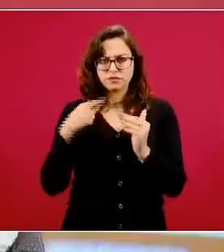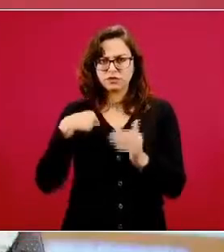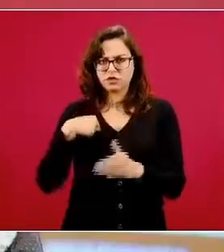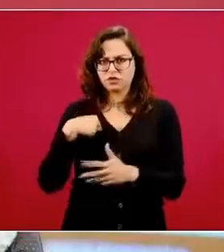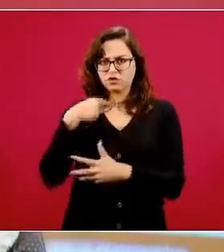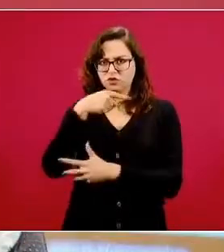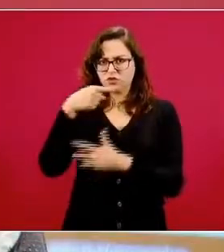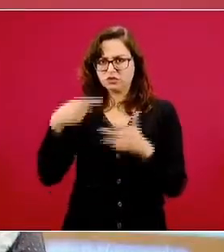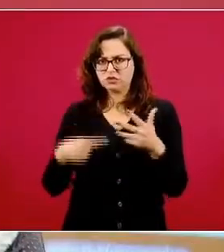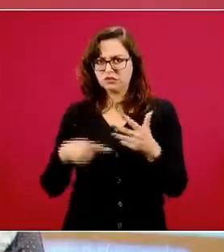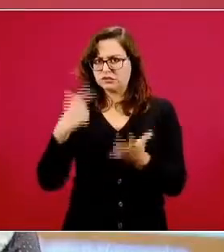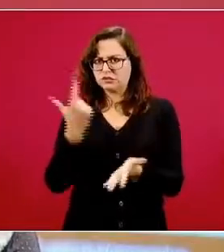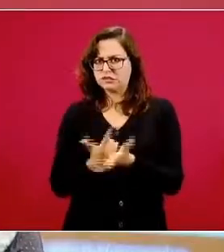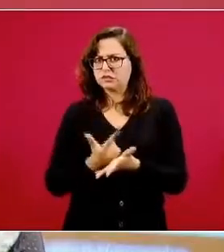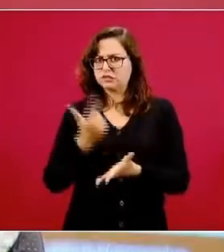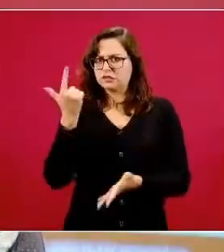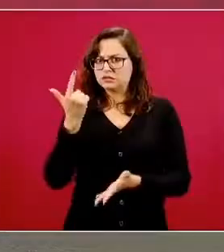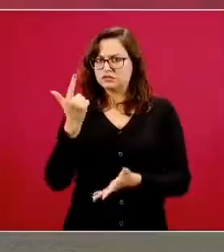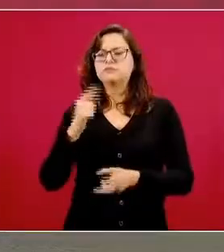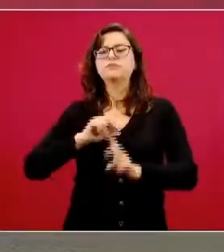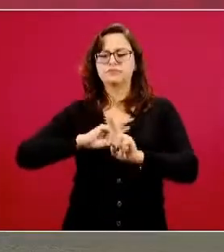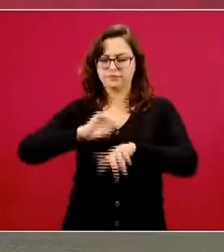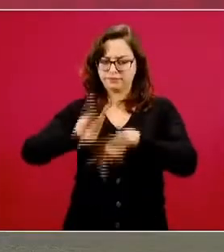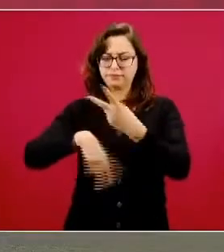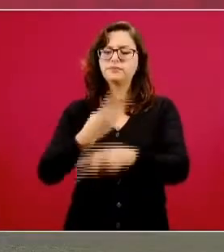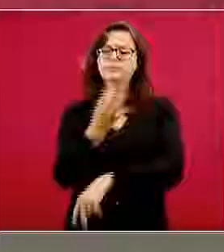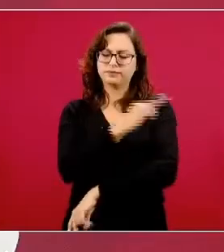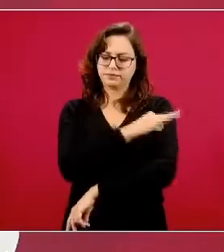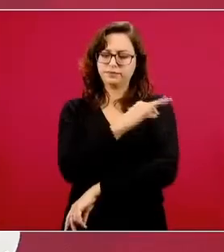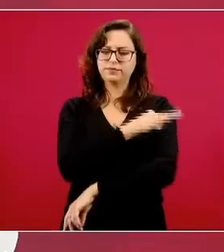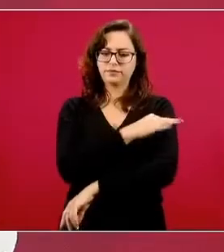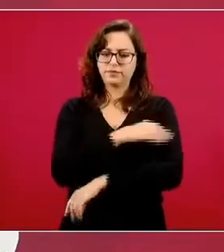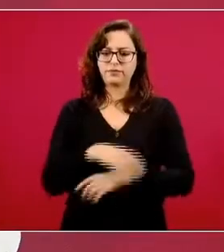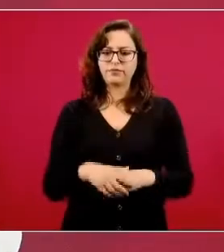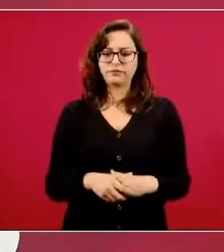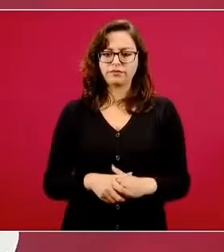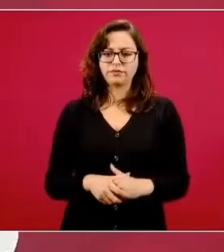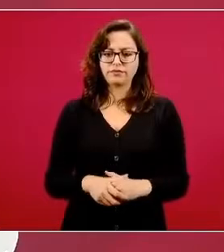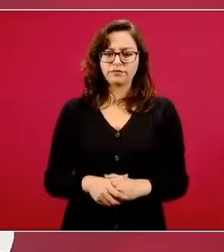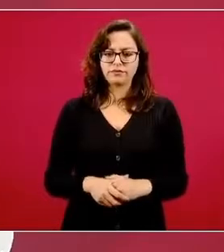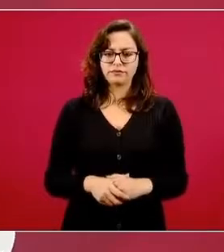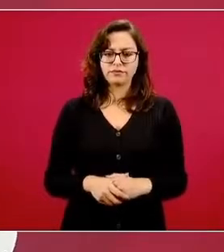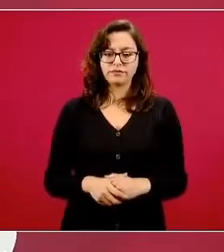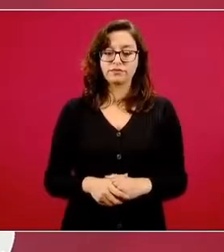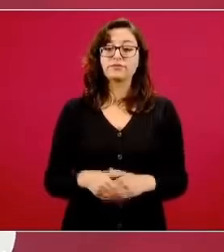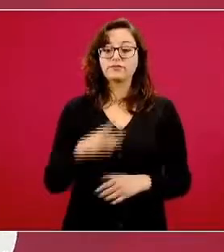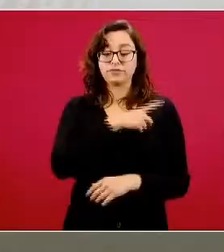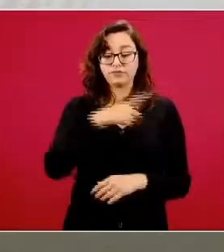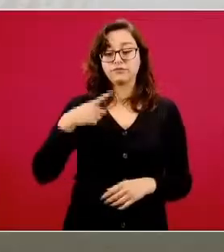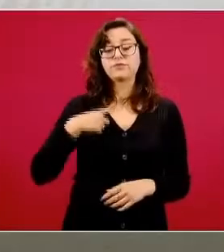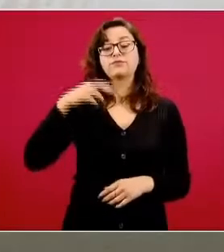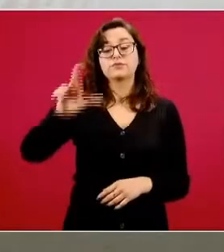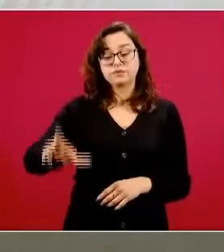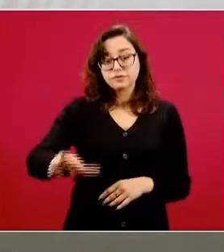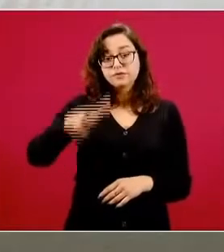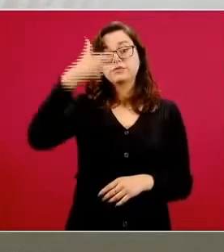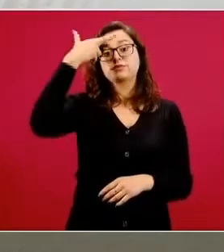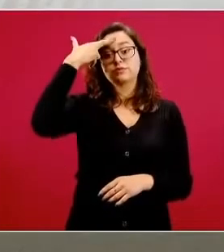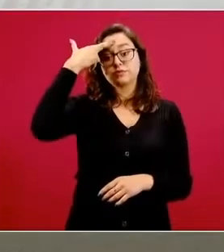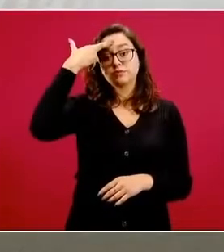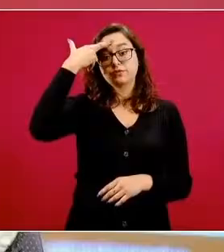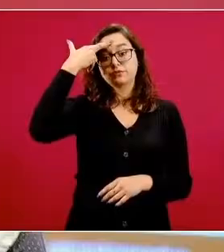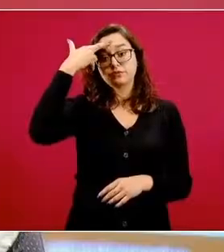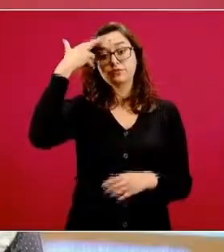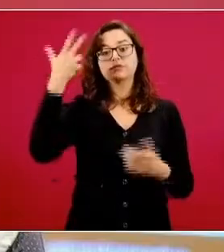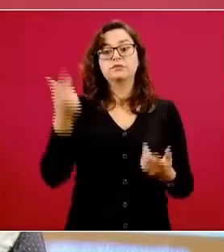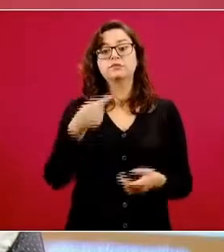estas características, vaya al centro de salud y aplíquese su vacuna contra la influenza. Hay que recordar que los